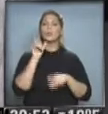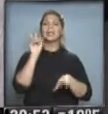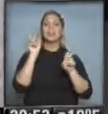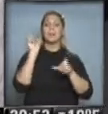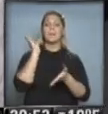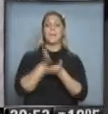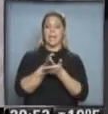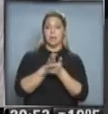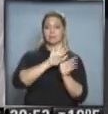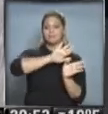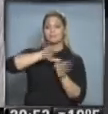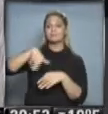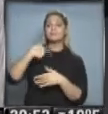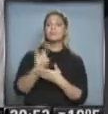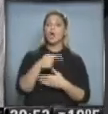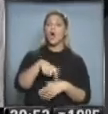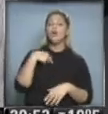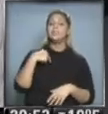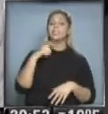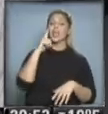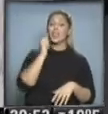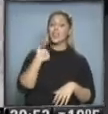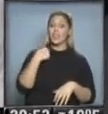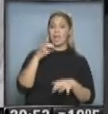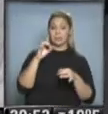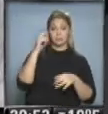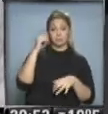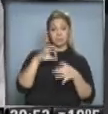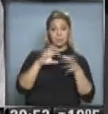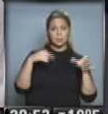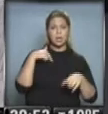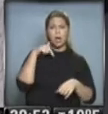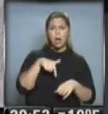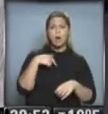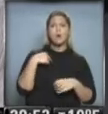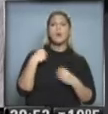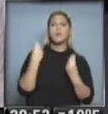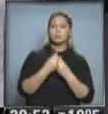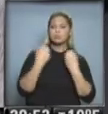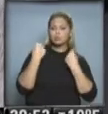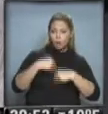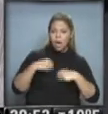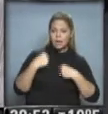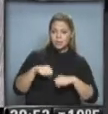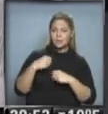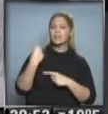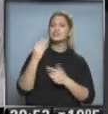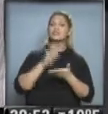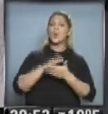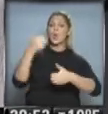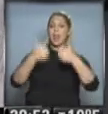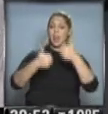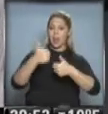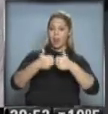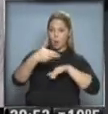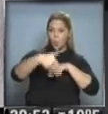a pesar del feriado por el día de la independencia por el 9 de julio fue intensa la actividad de las campañas electorales con